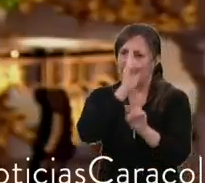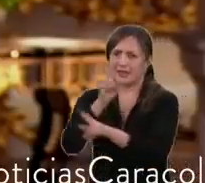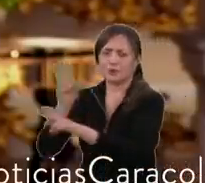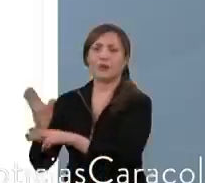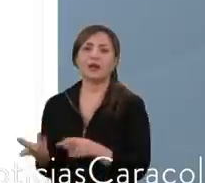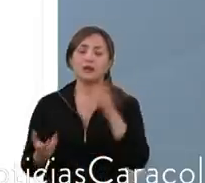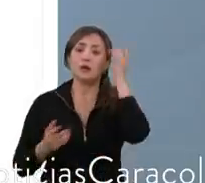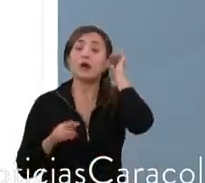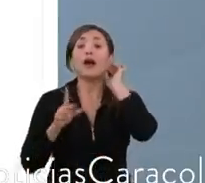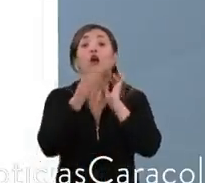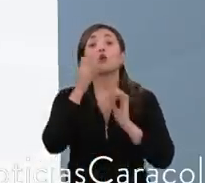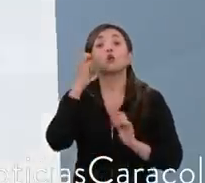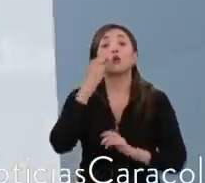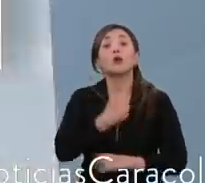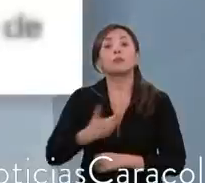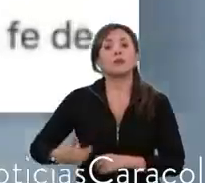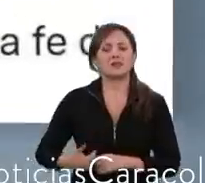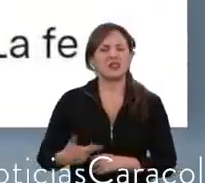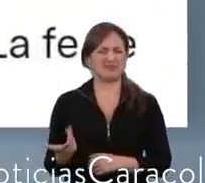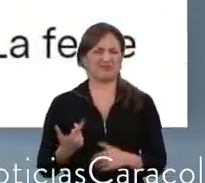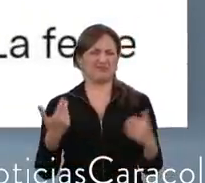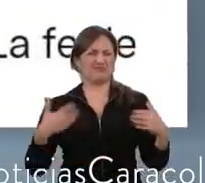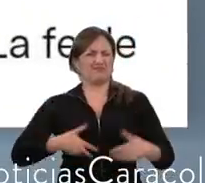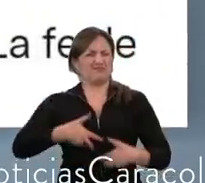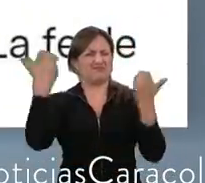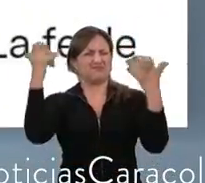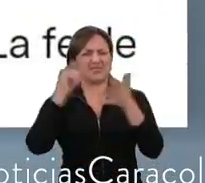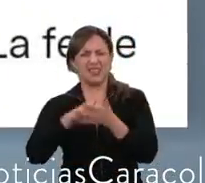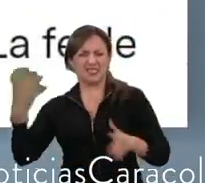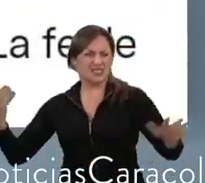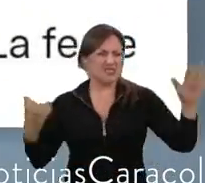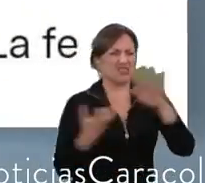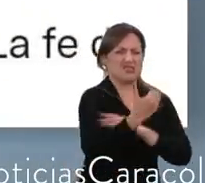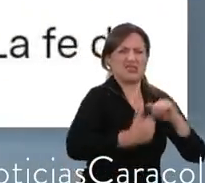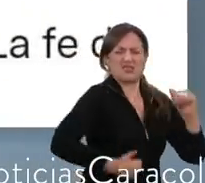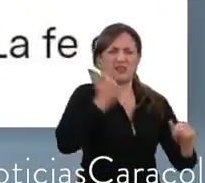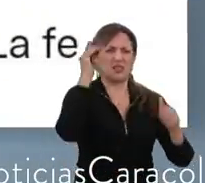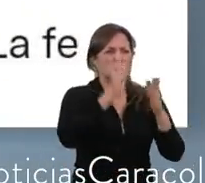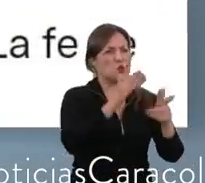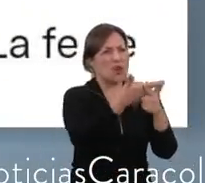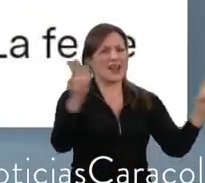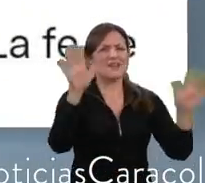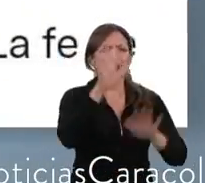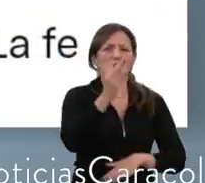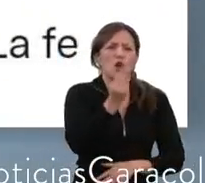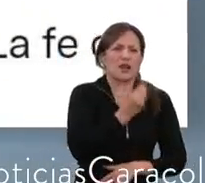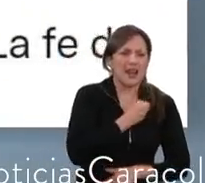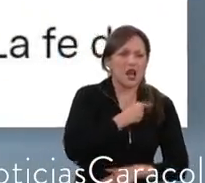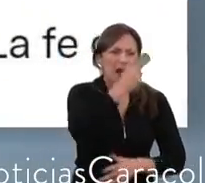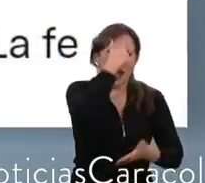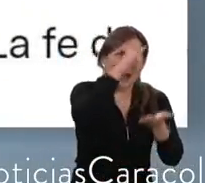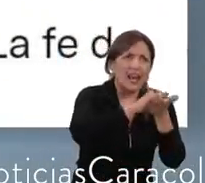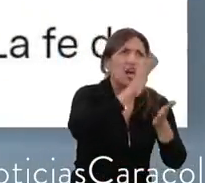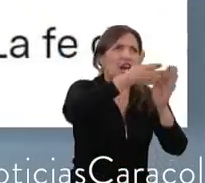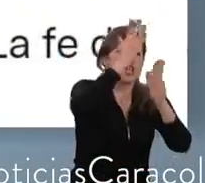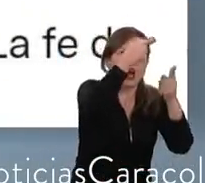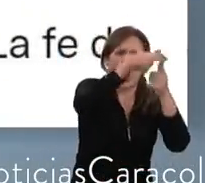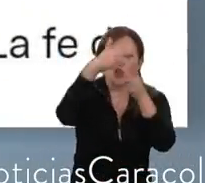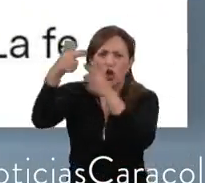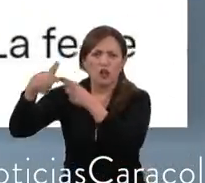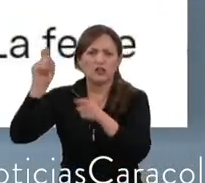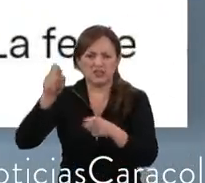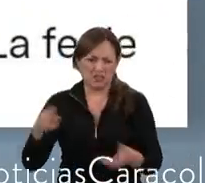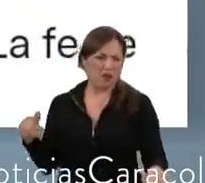se pronunció. Indigna la violación a la libertad de cultos, la agresión a las creencias de otros y la intención de pisotear un